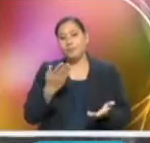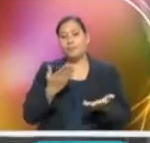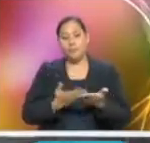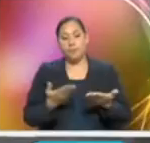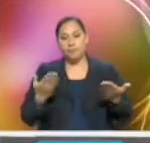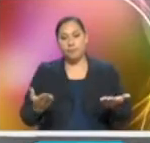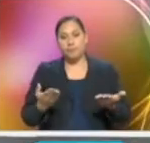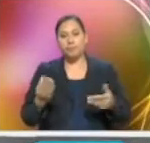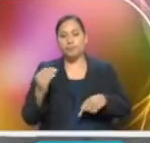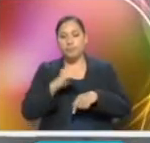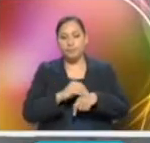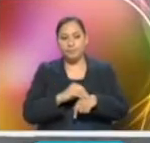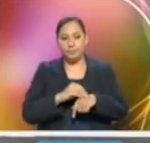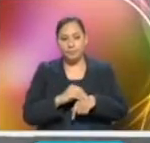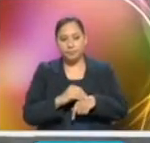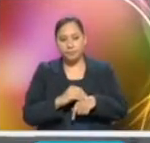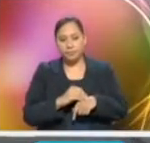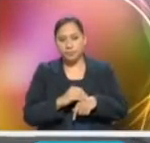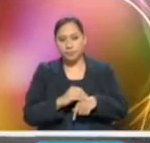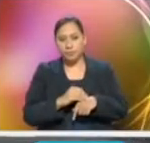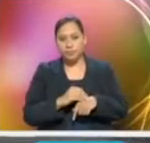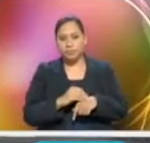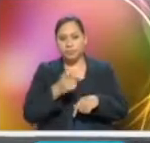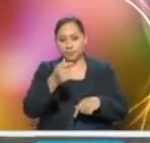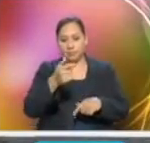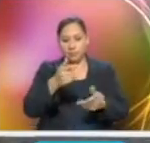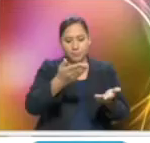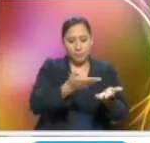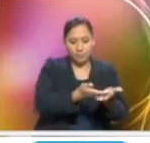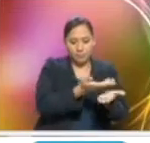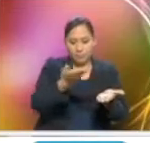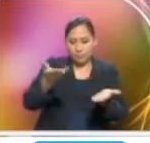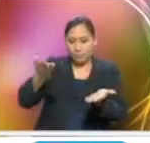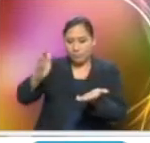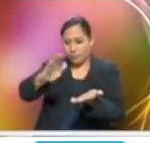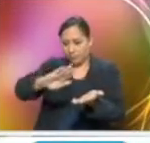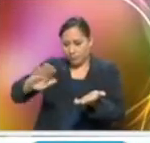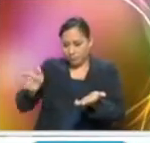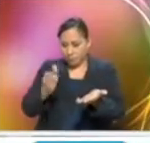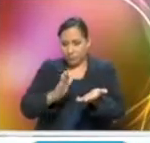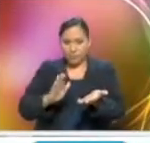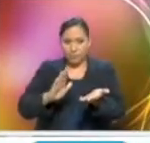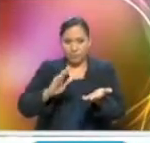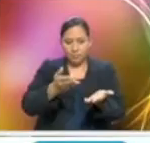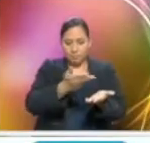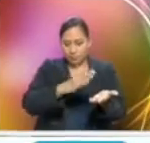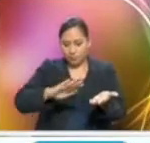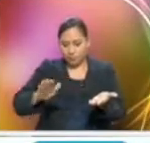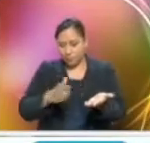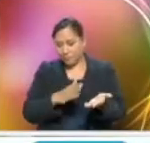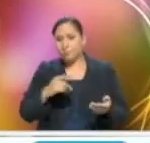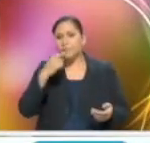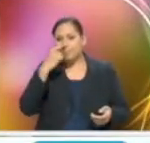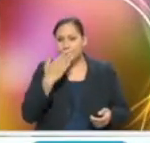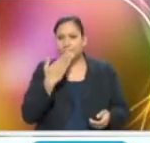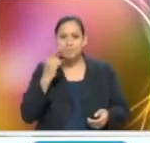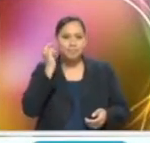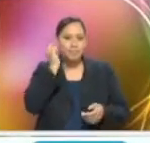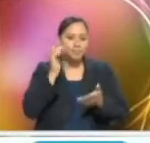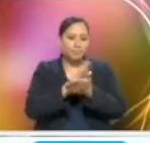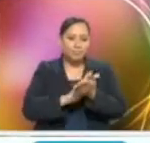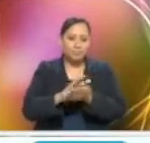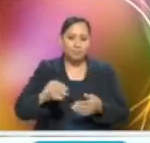vamos a hacer es poner una pequeña cama, ¿no? De esta salsita, como la ven, huele bien, ¿no? Además el orégano.